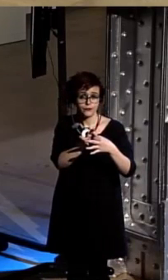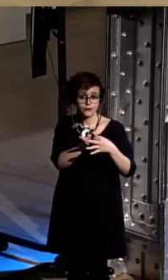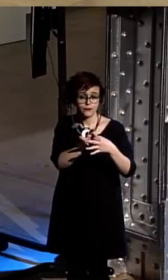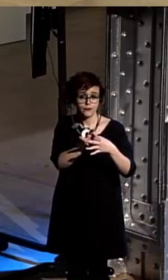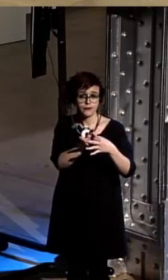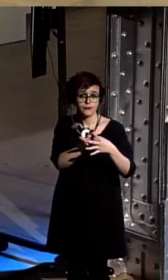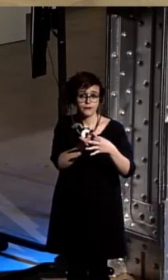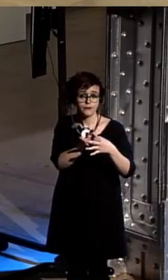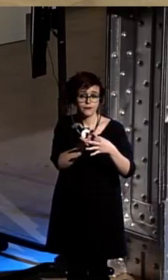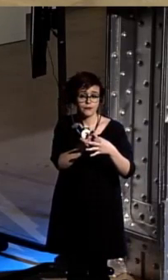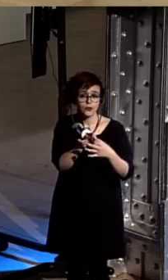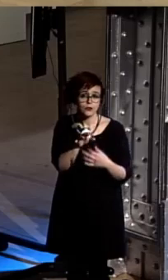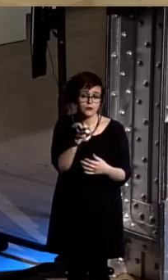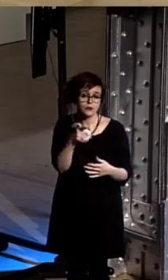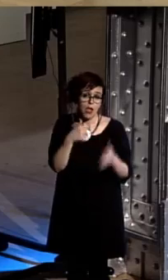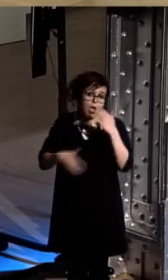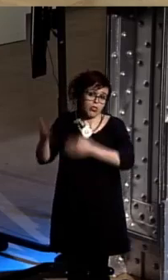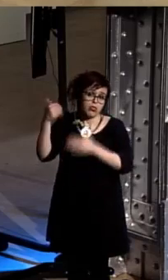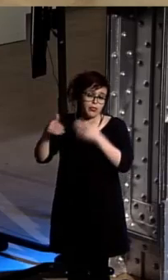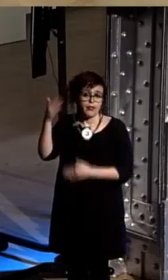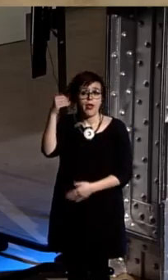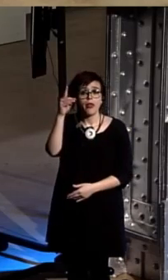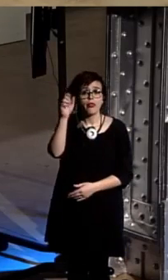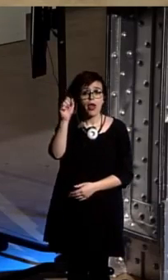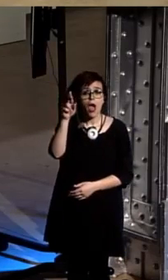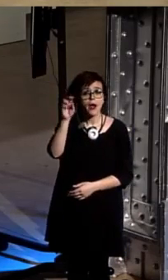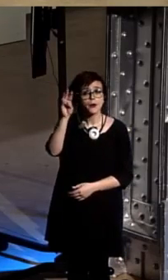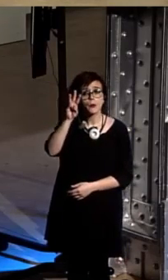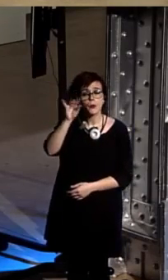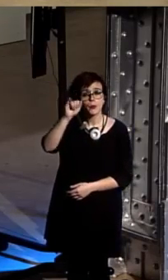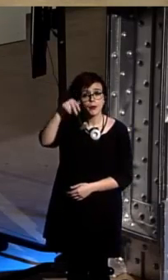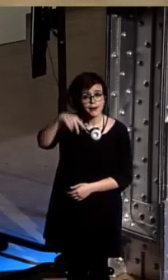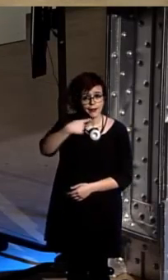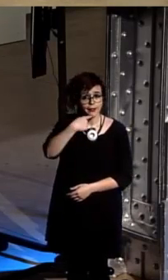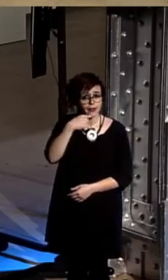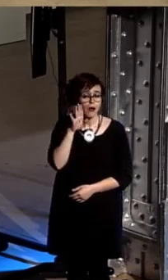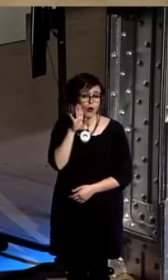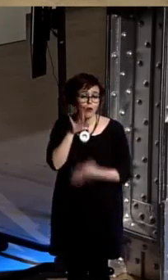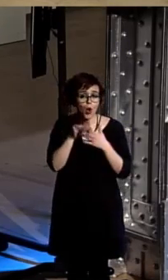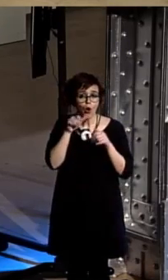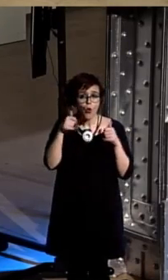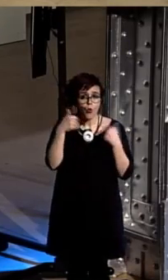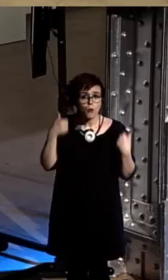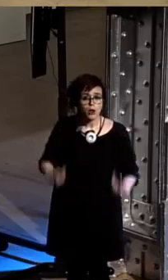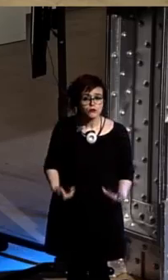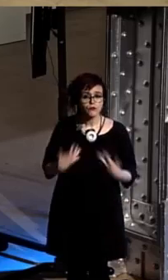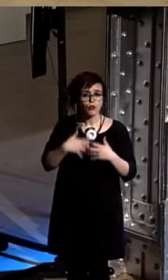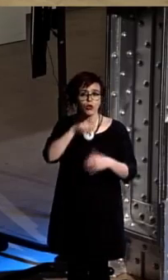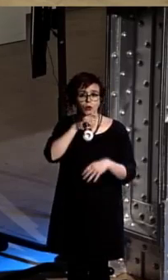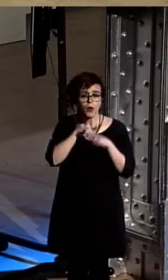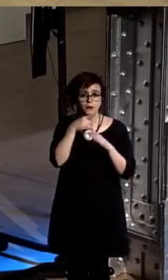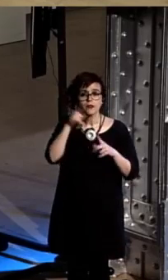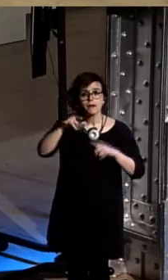algo que se lleva estudiando desde hace mucho tiempo. El mismísimo Darwin ya tiene un libro sobre cómo los humanos expresan emociones, y además los